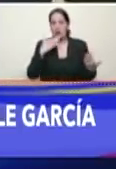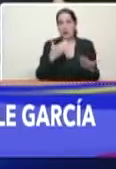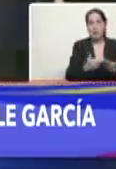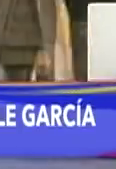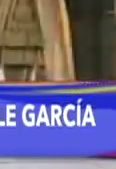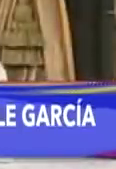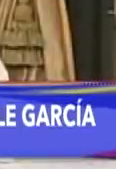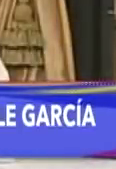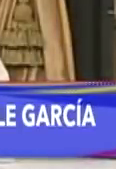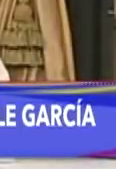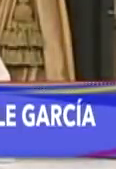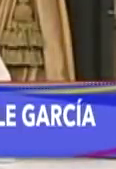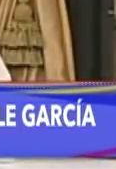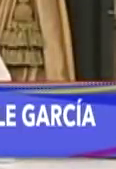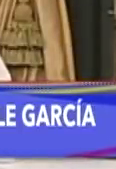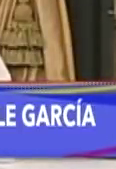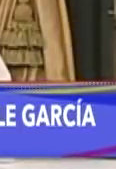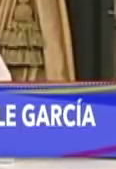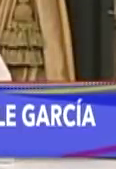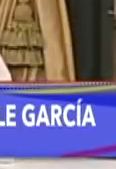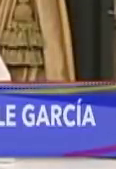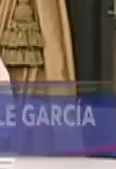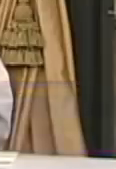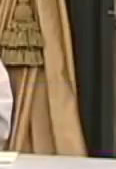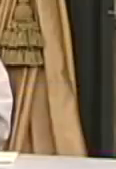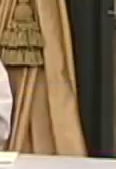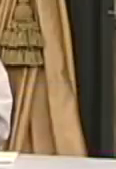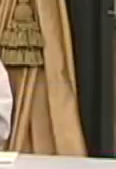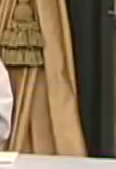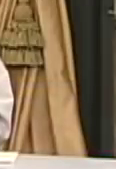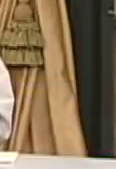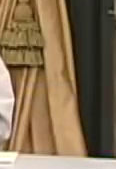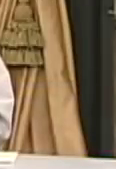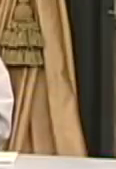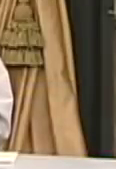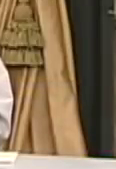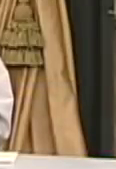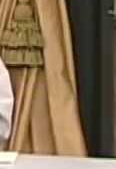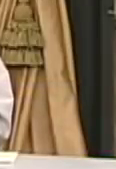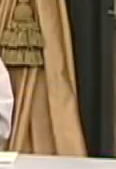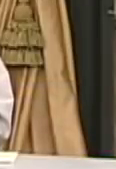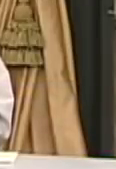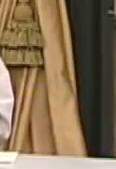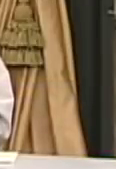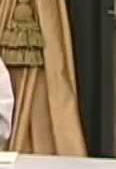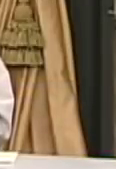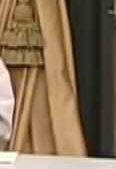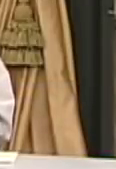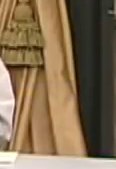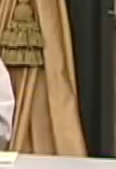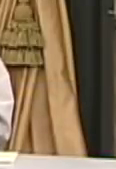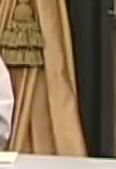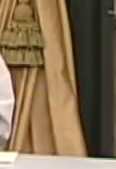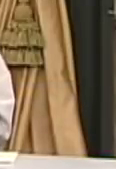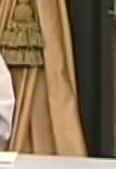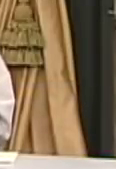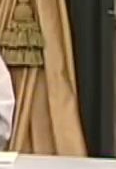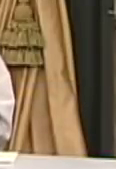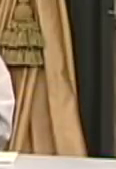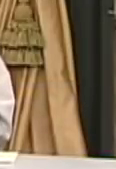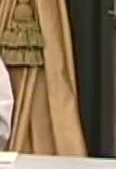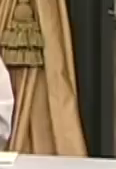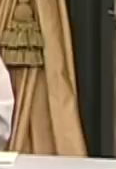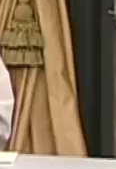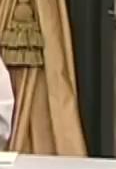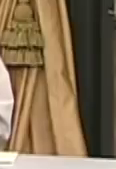presidente. Con el favor de Dios, juntos todo es posible. Obras son amores, dice la Biblia.